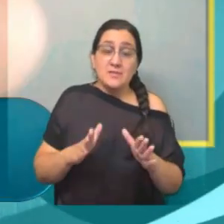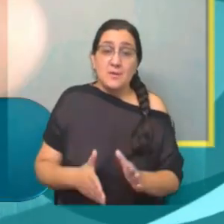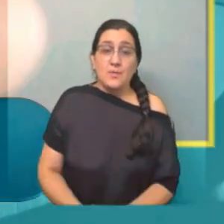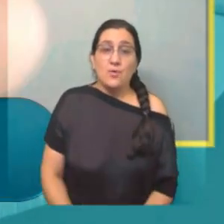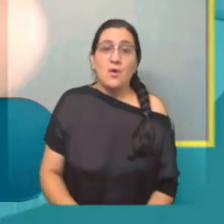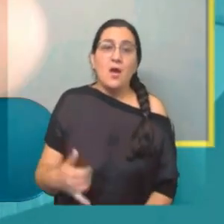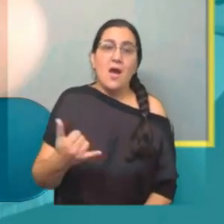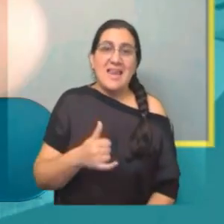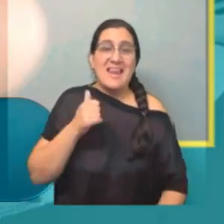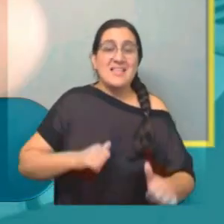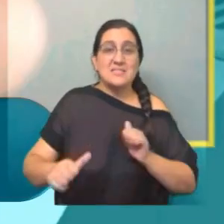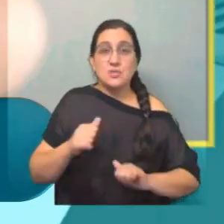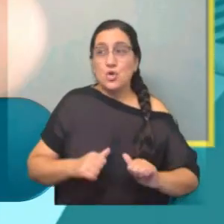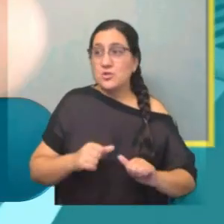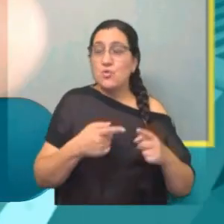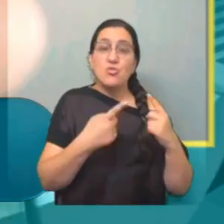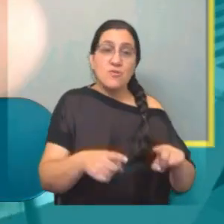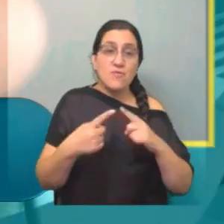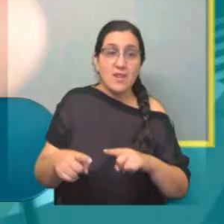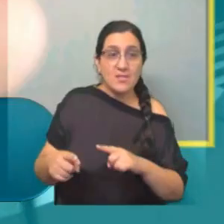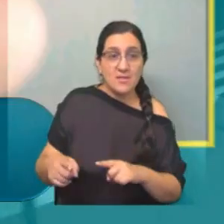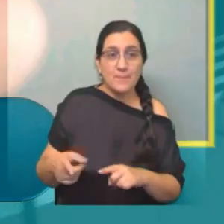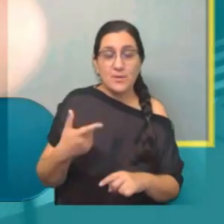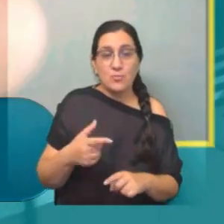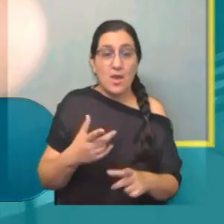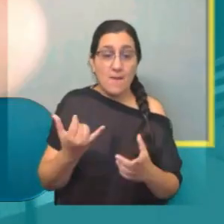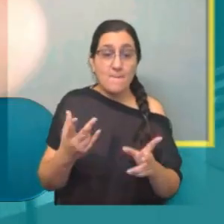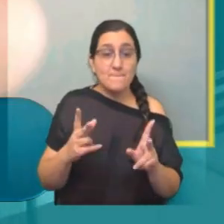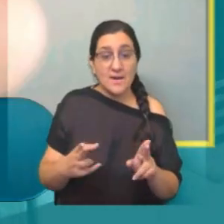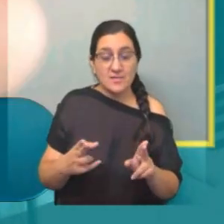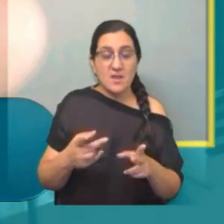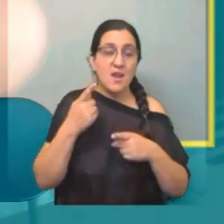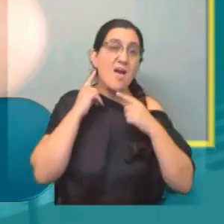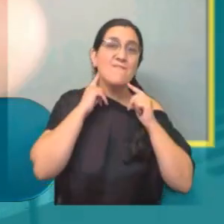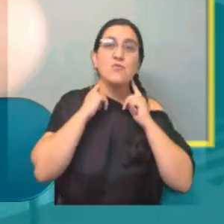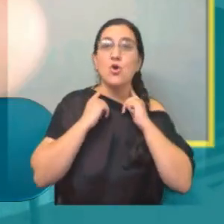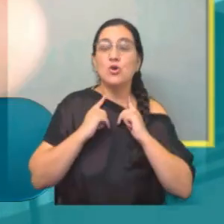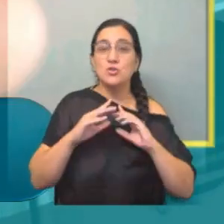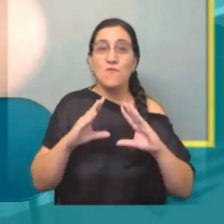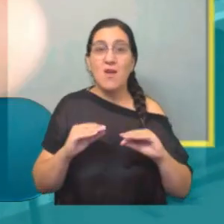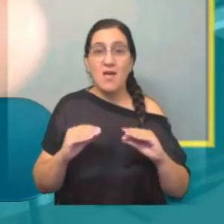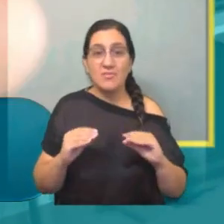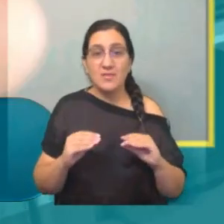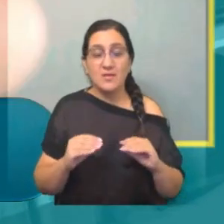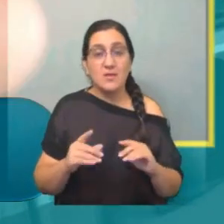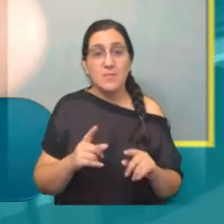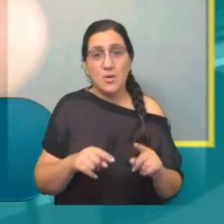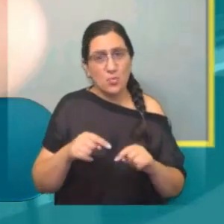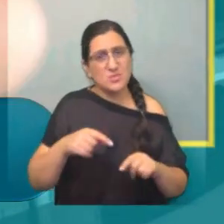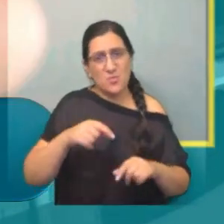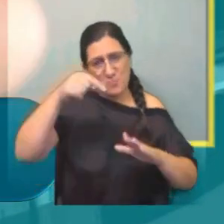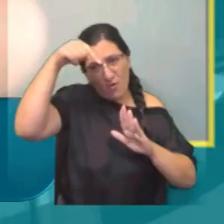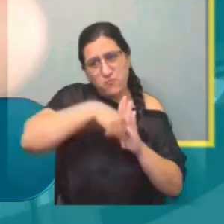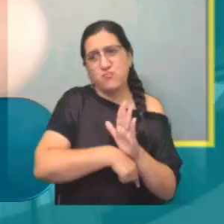hay lesiones que atraviesan diferentes estructuras. Nosotros dijimos parte nerviosa, blanda, en general, tendinosa, hay lesiones que atraviesan. Algún caso de